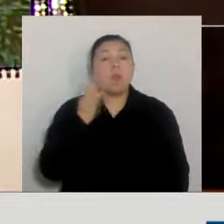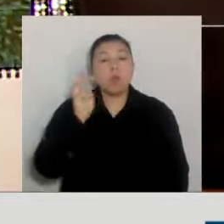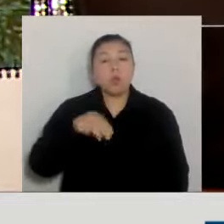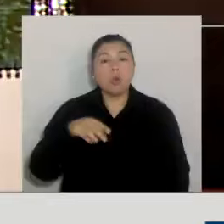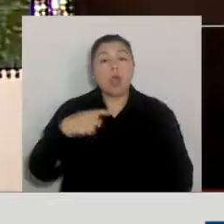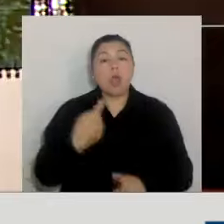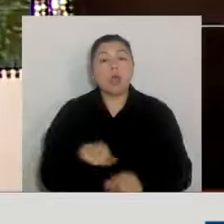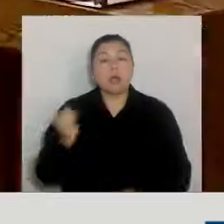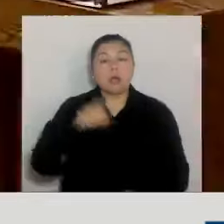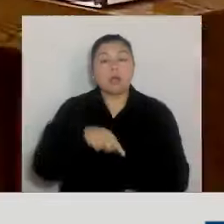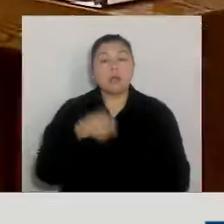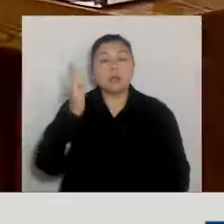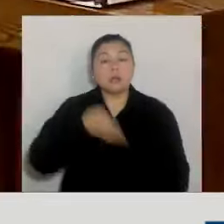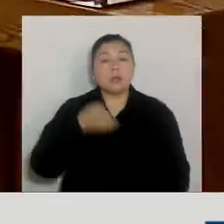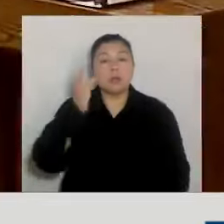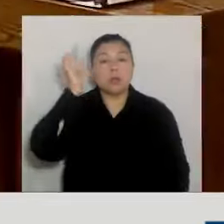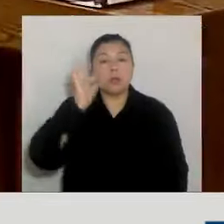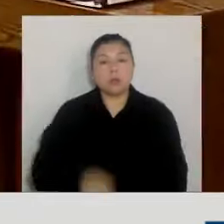se suspende la sesión